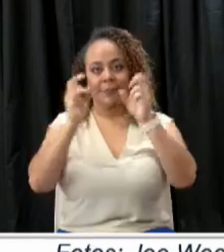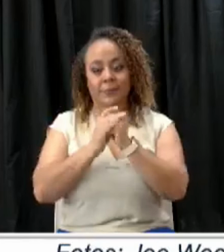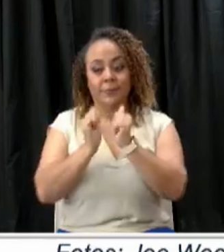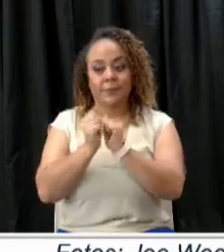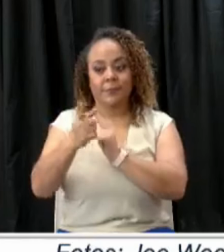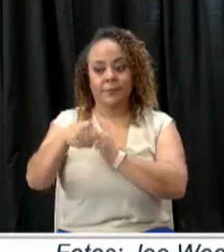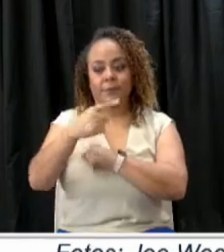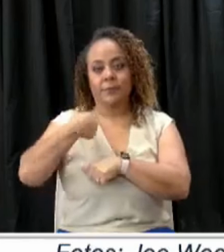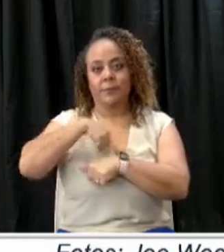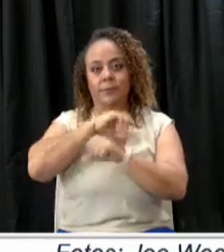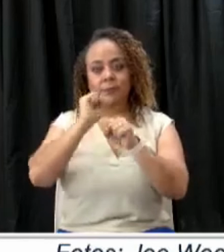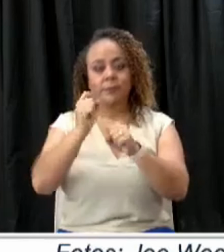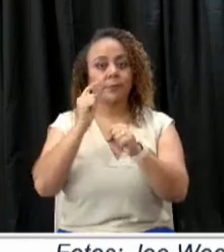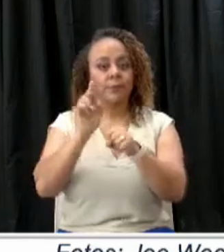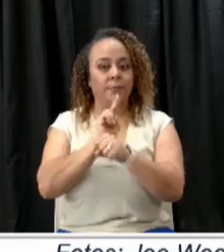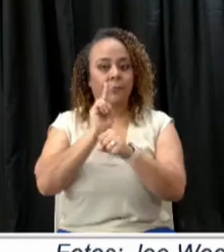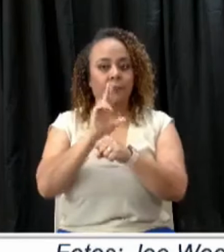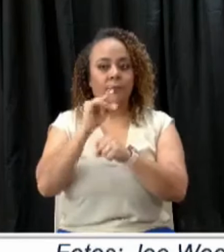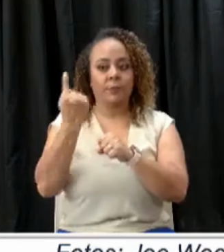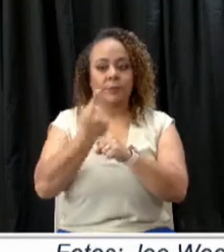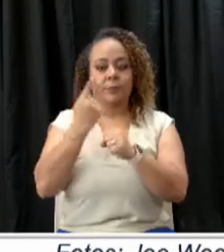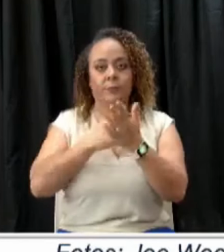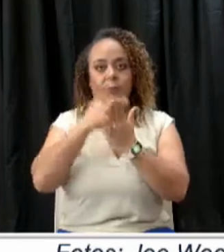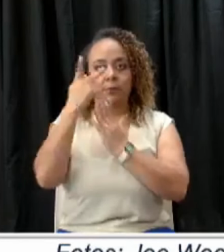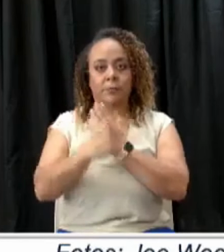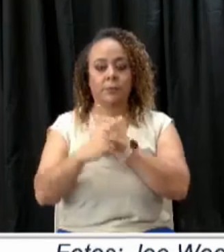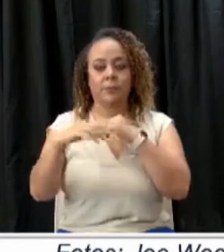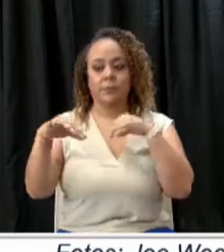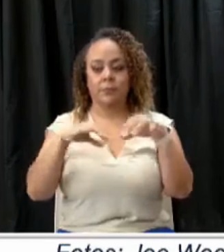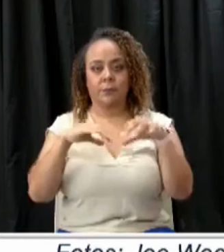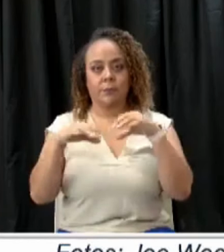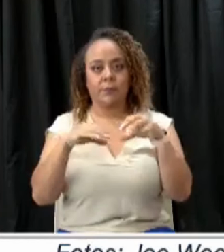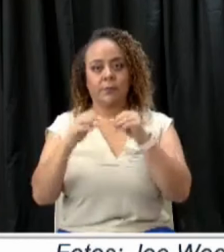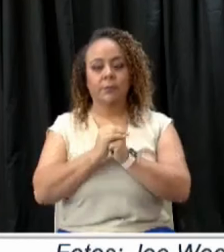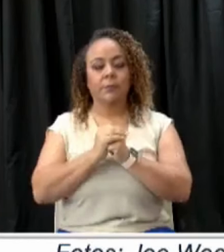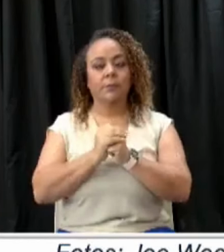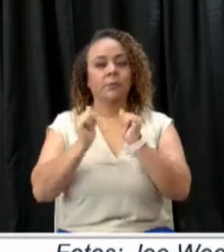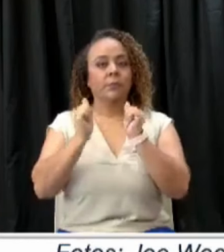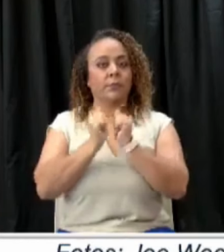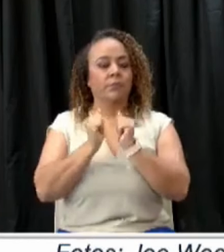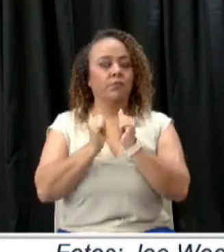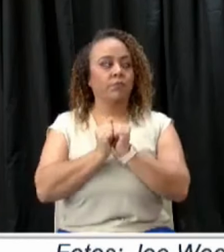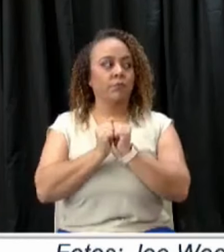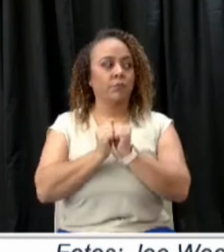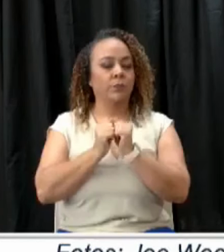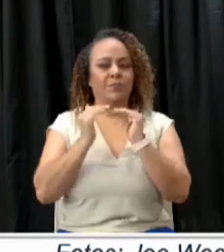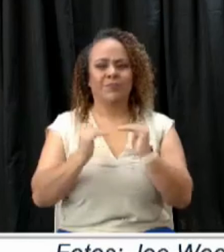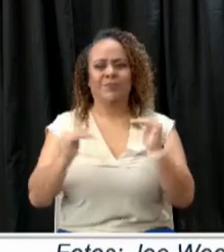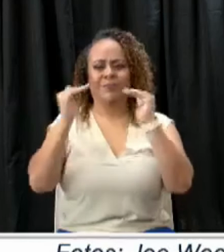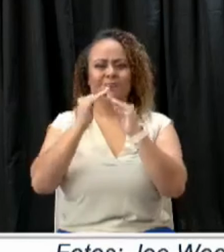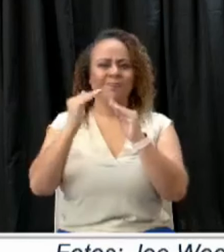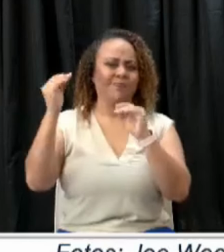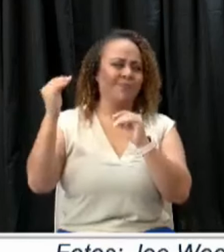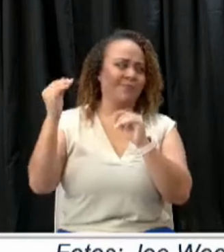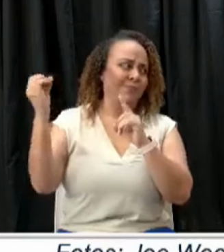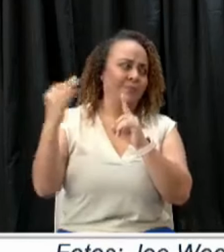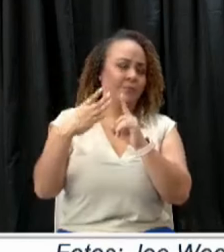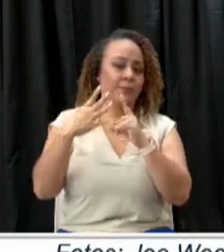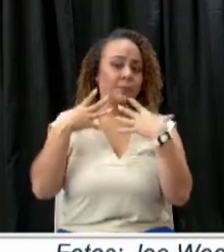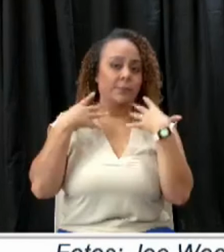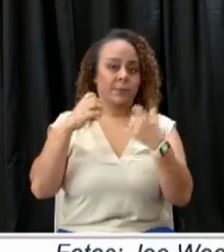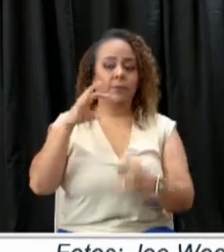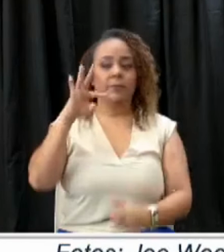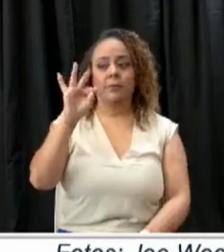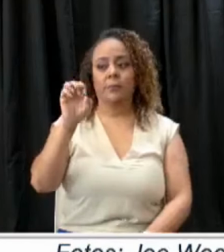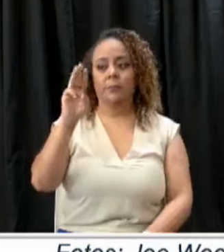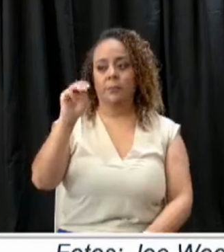hemos podido implementar no solo los programas en actividades con alta exposición al estrés térmico, como es la corte de